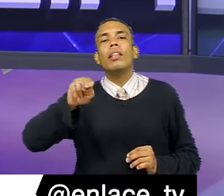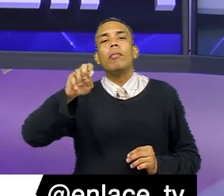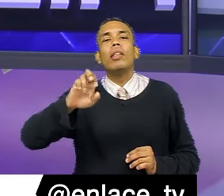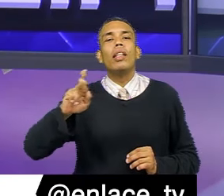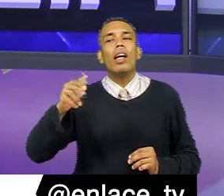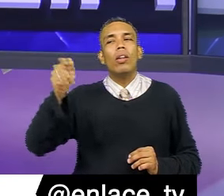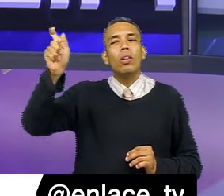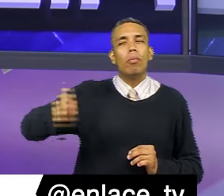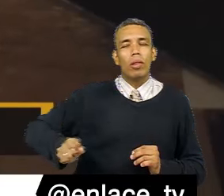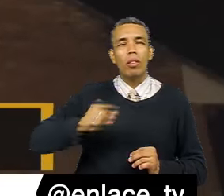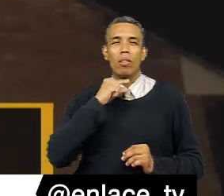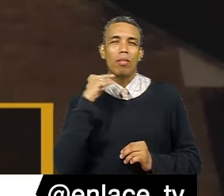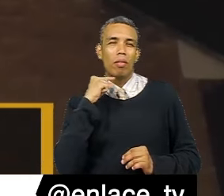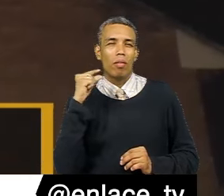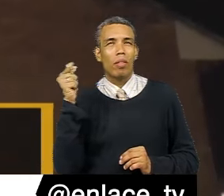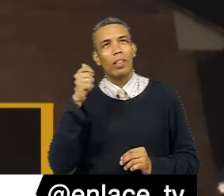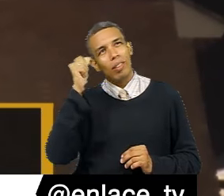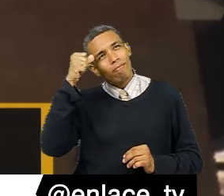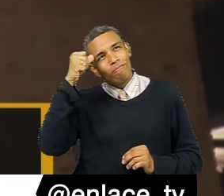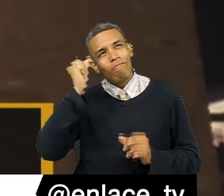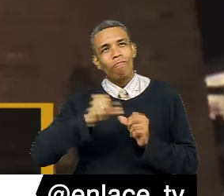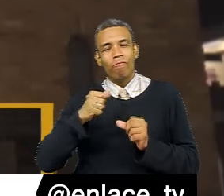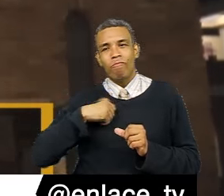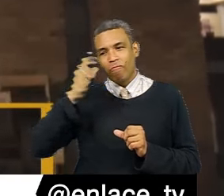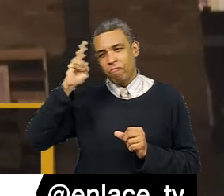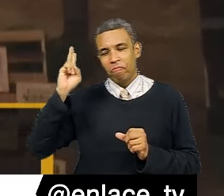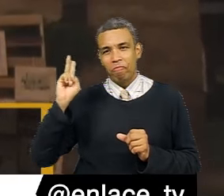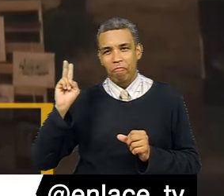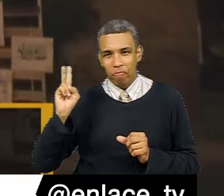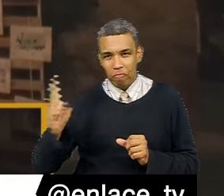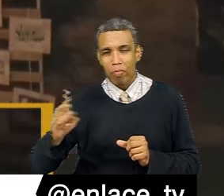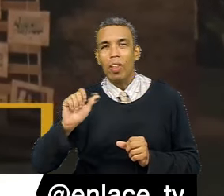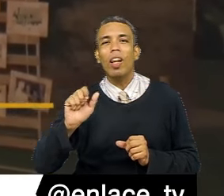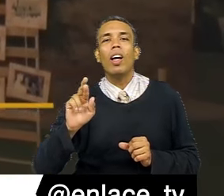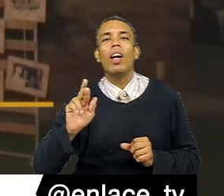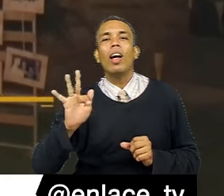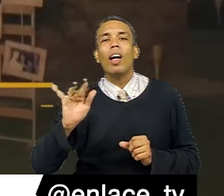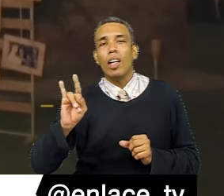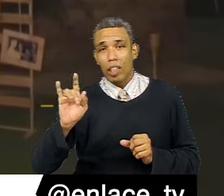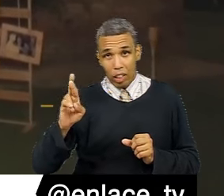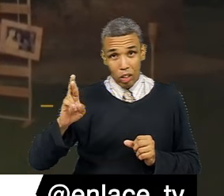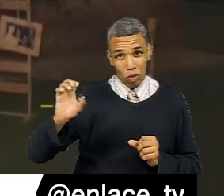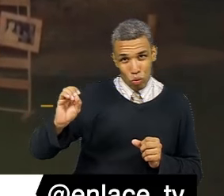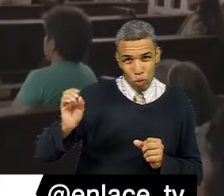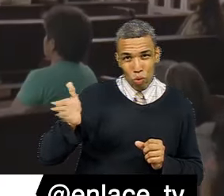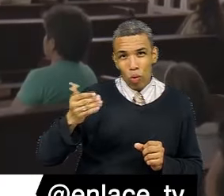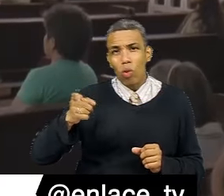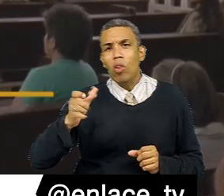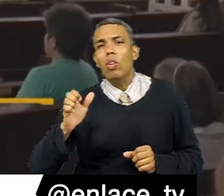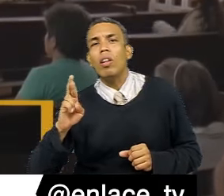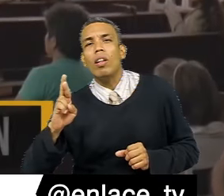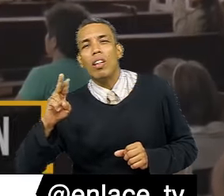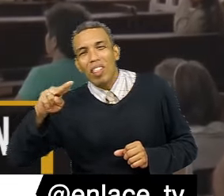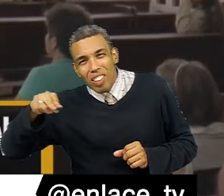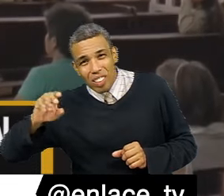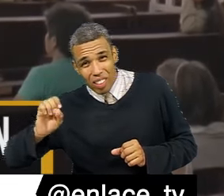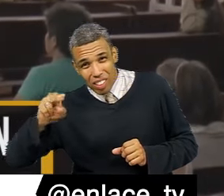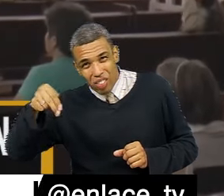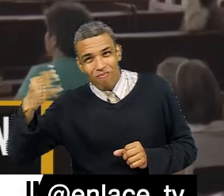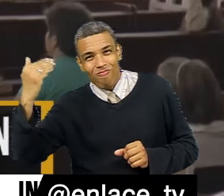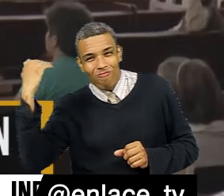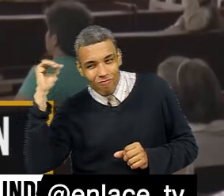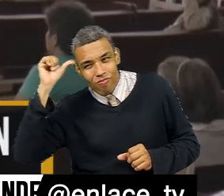cristiano. Con una eucaristía en la parroquia del seminario San Pedro Claver se llevó a cabo el reconocimiento del padre Arturo Garzón, donde se destacó el legado